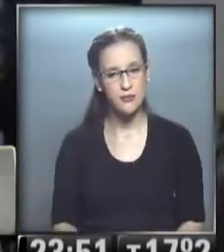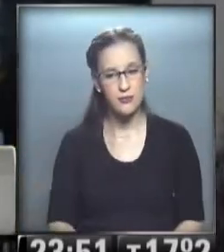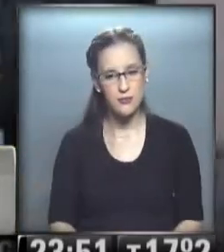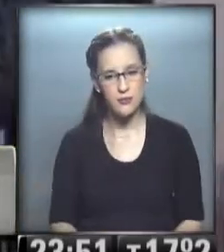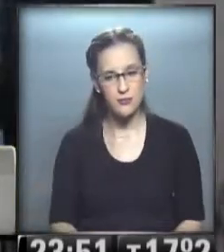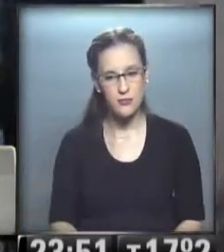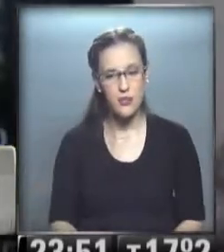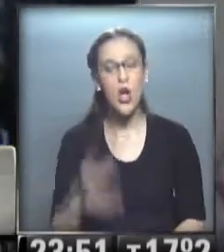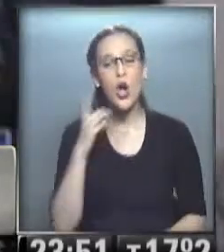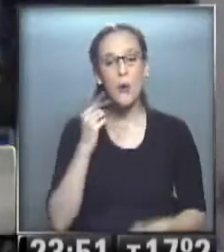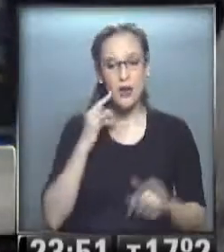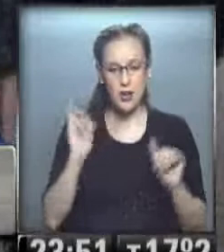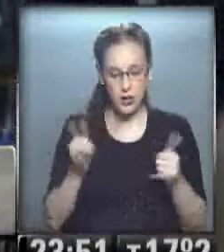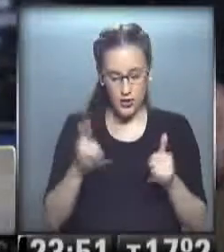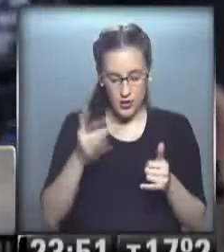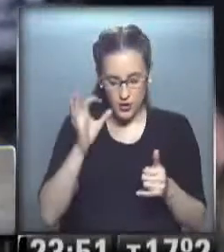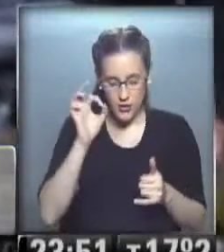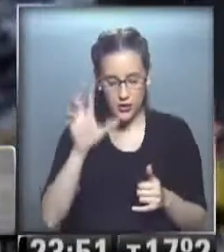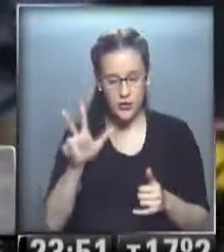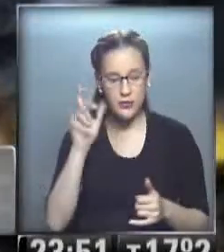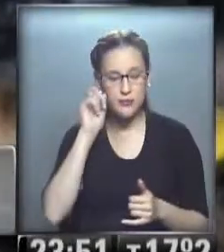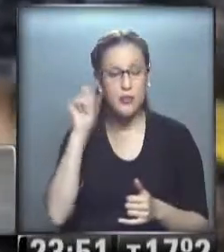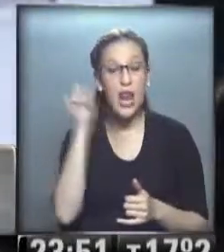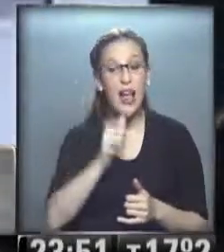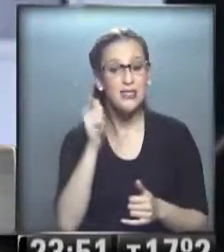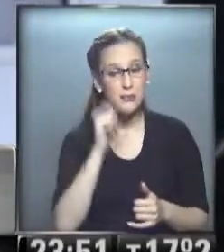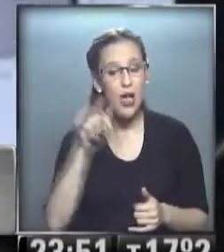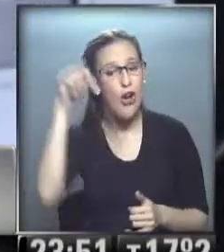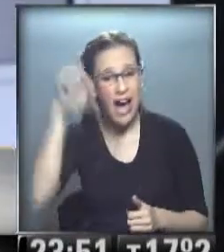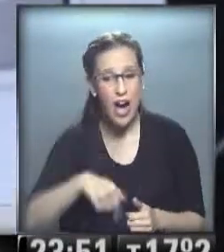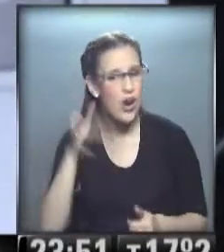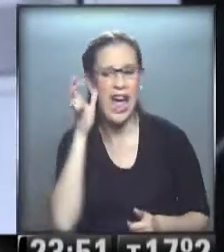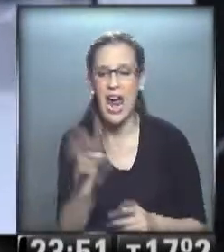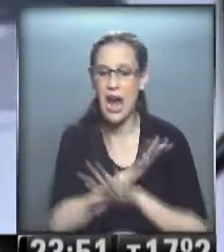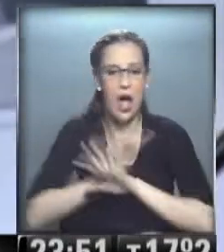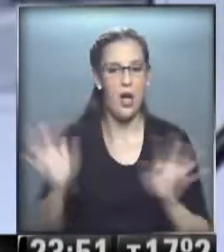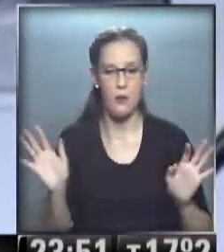que el joven herido de 23 años se encuentra en estado crítico.